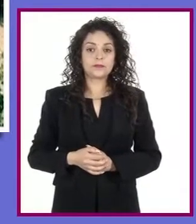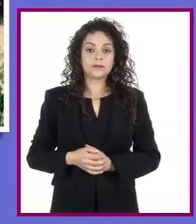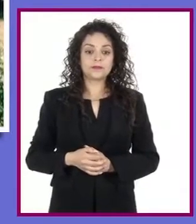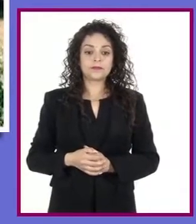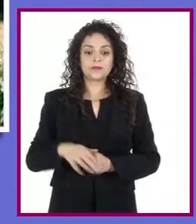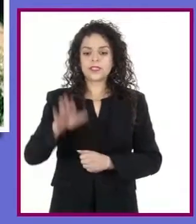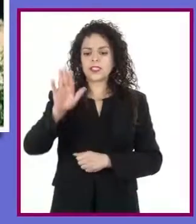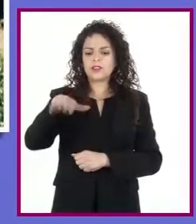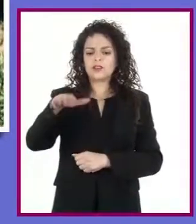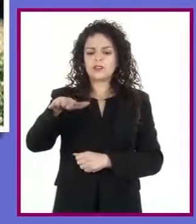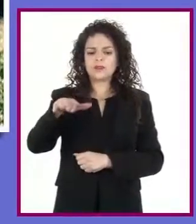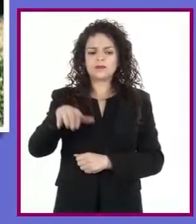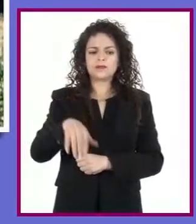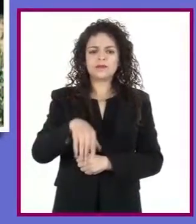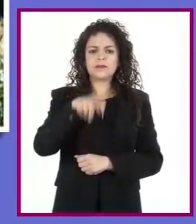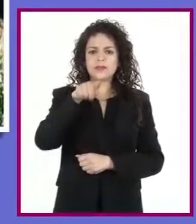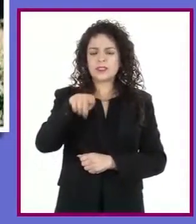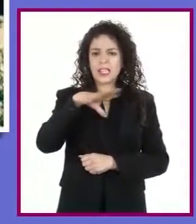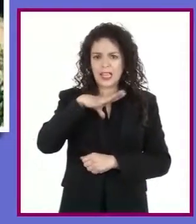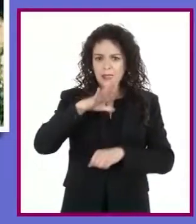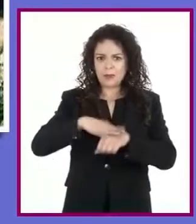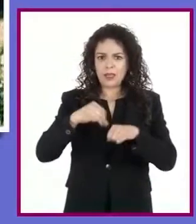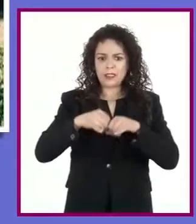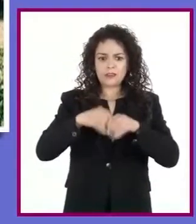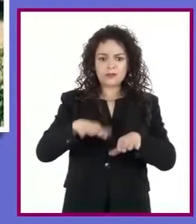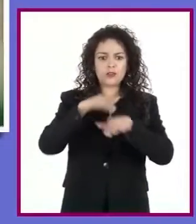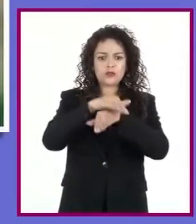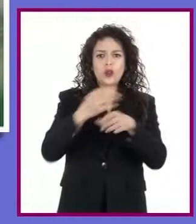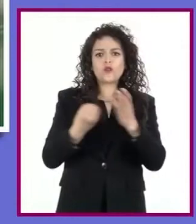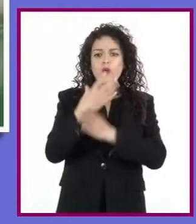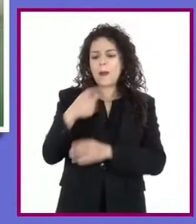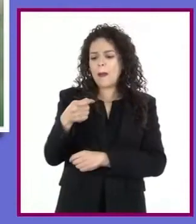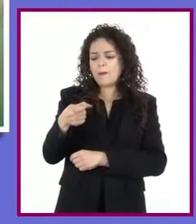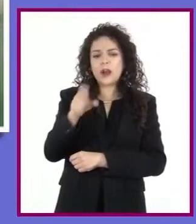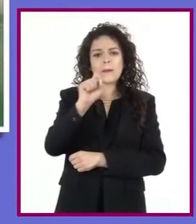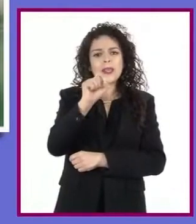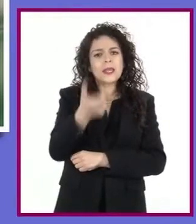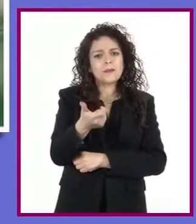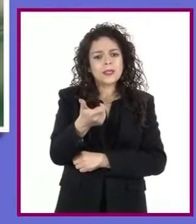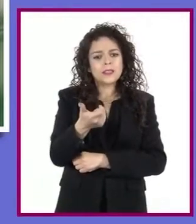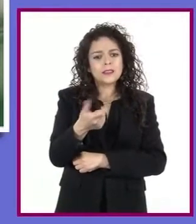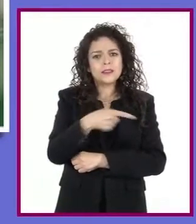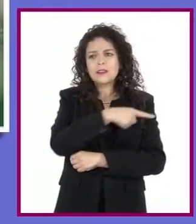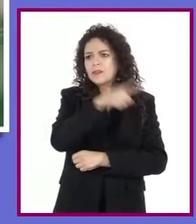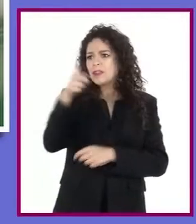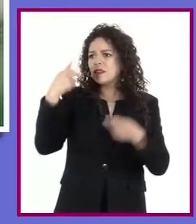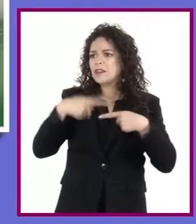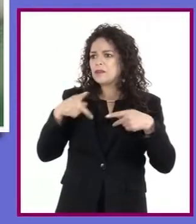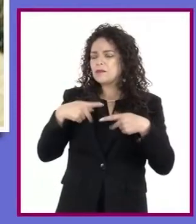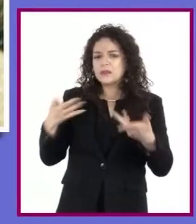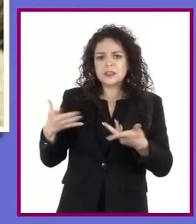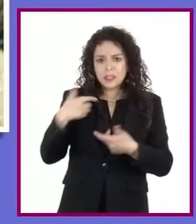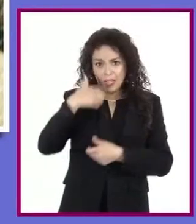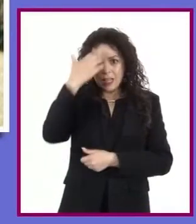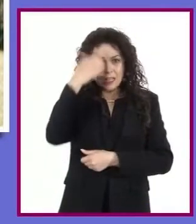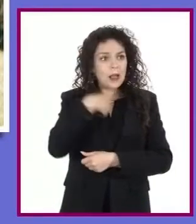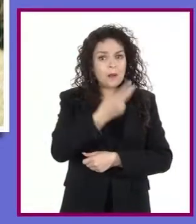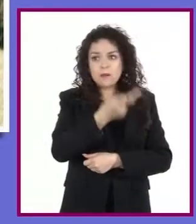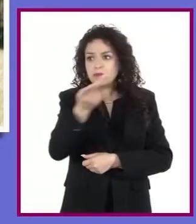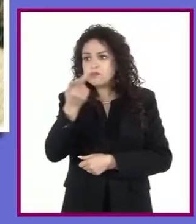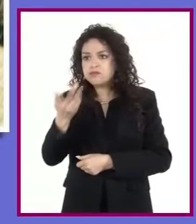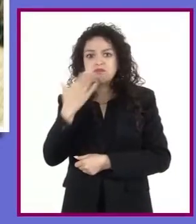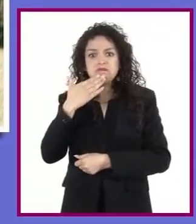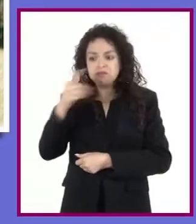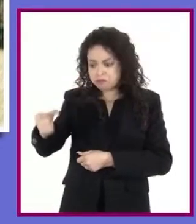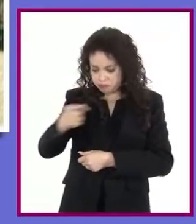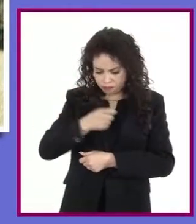Rafa, ¿no tienes más información sobre la nueva moneda de 20 pesos? A nadie que conozco le ha tocado ni una. No